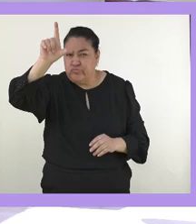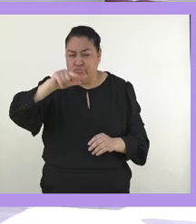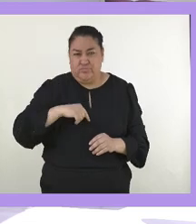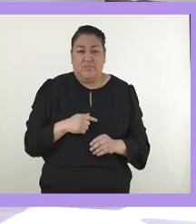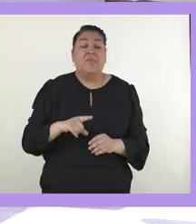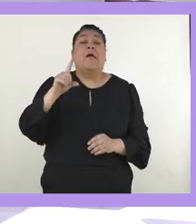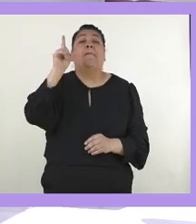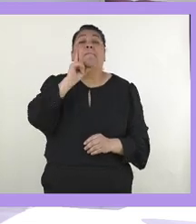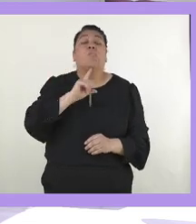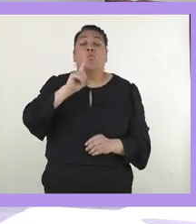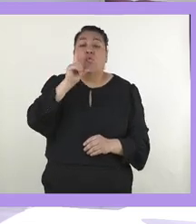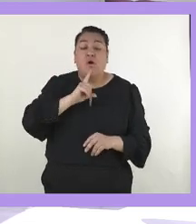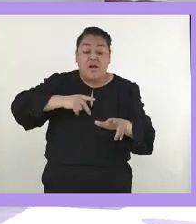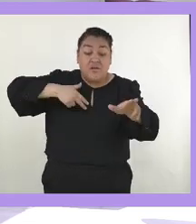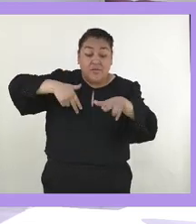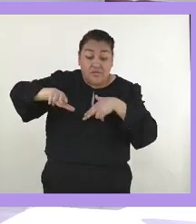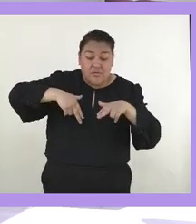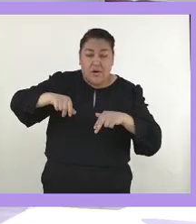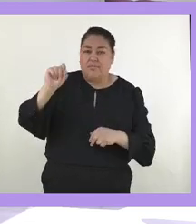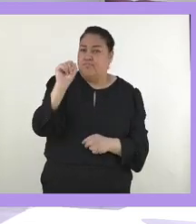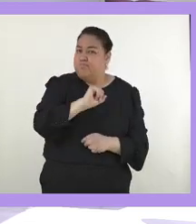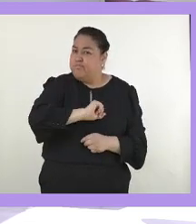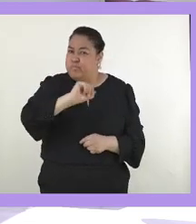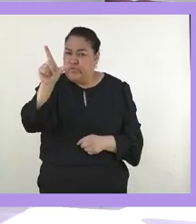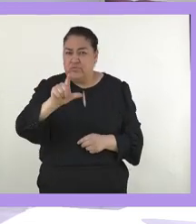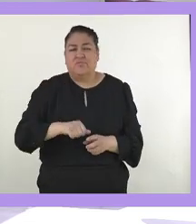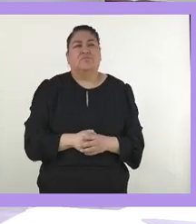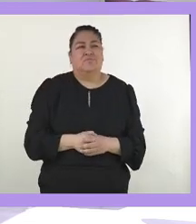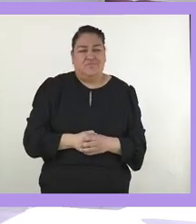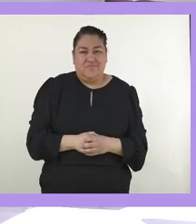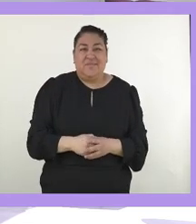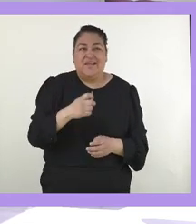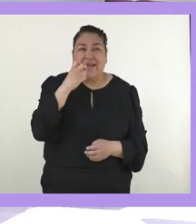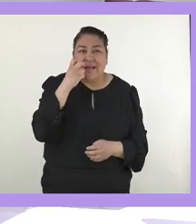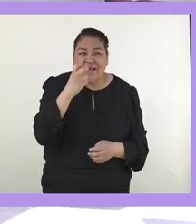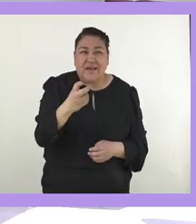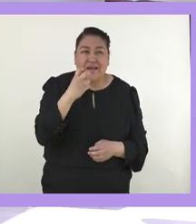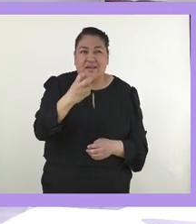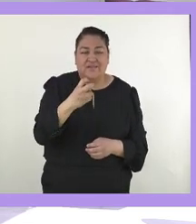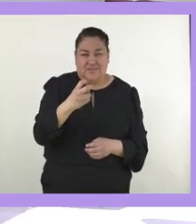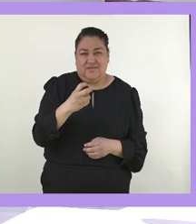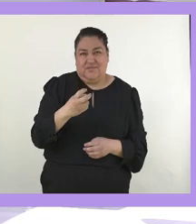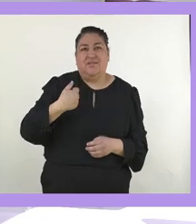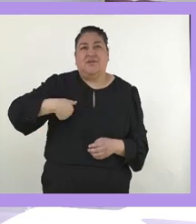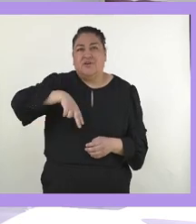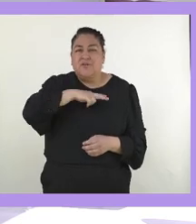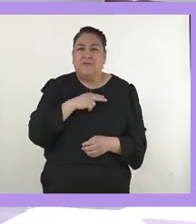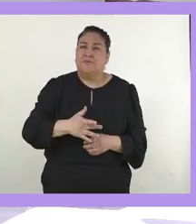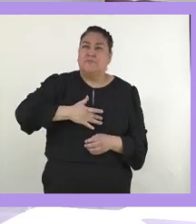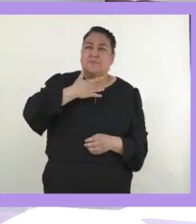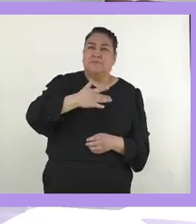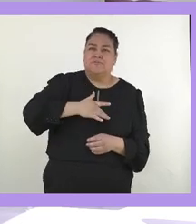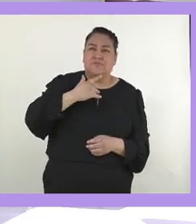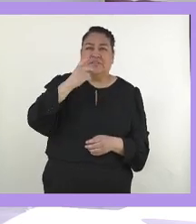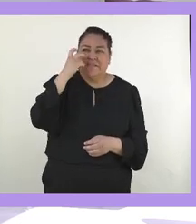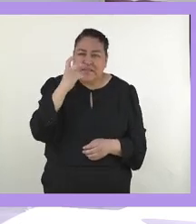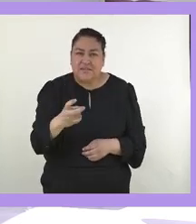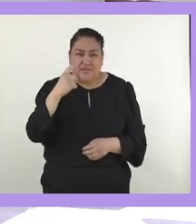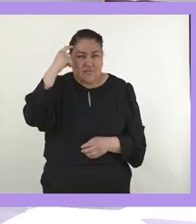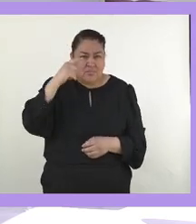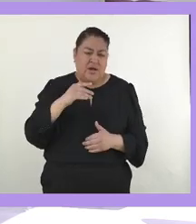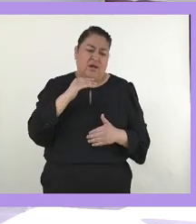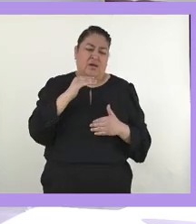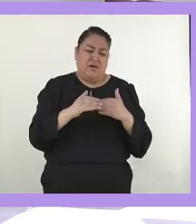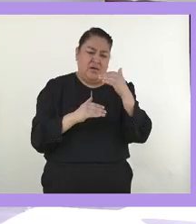femenil en todas sus sus áreas Entonces desde mi punto de vista Esas son dos áreas que que tenemos que fortalecer para lograr ese